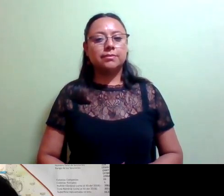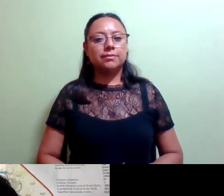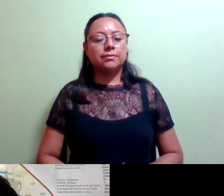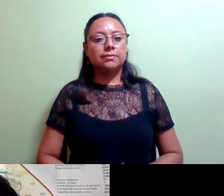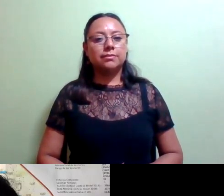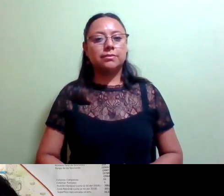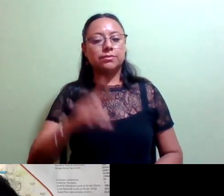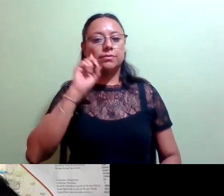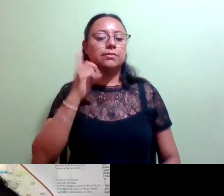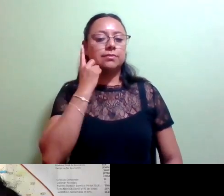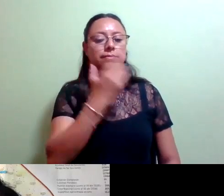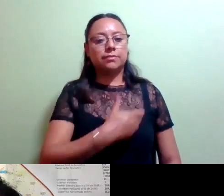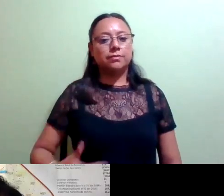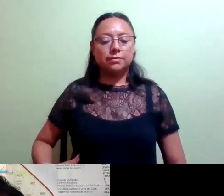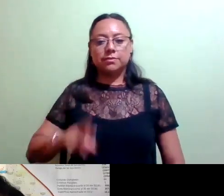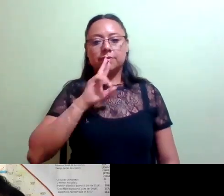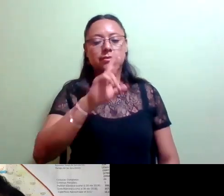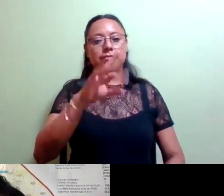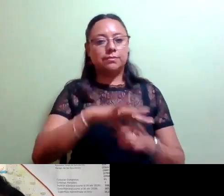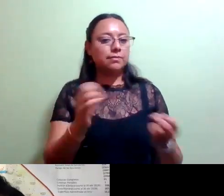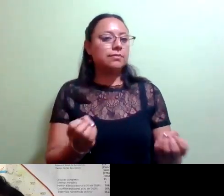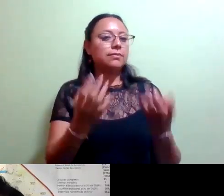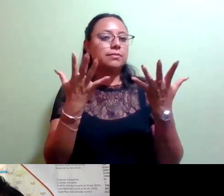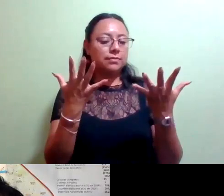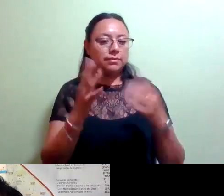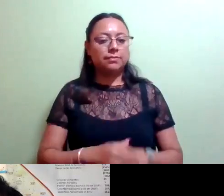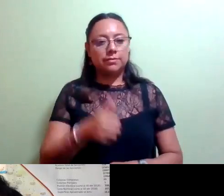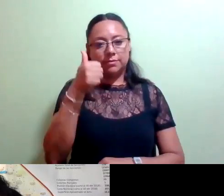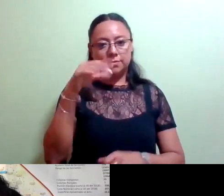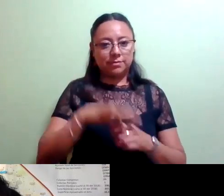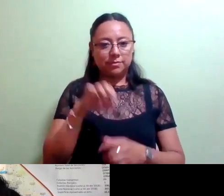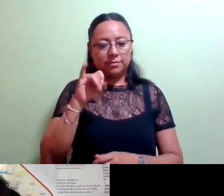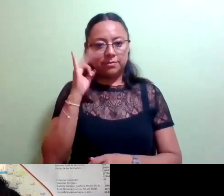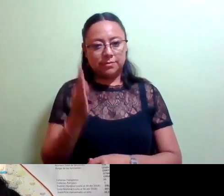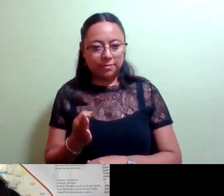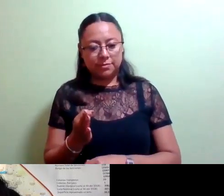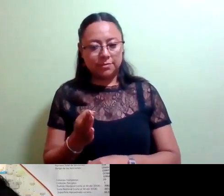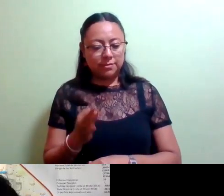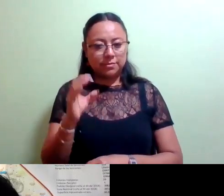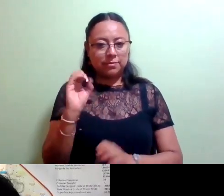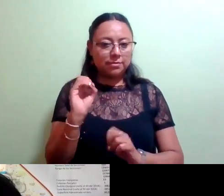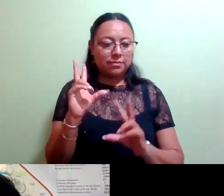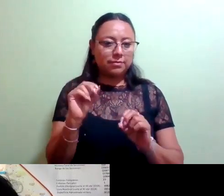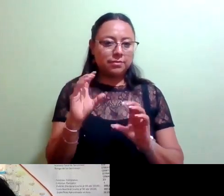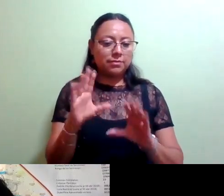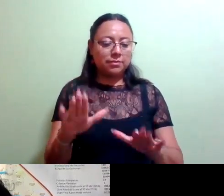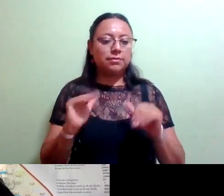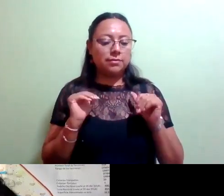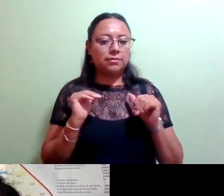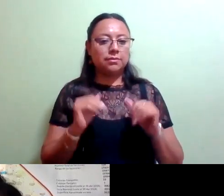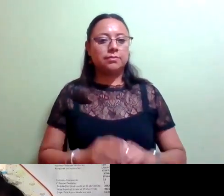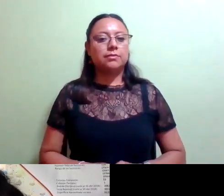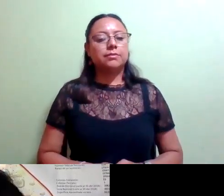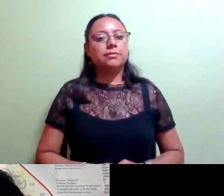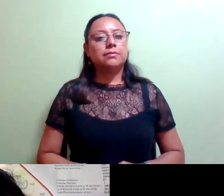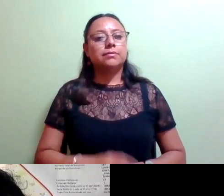Diputada Presidenta, el resultado de la votación es el siguiente: 6 votos a favor, 0 votos en contra y 0 abstenciones, por